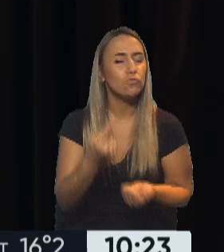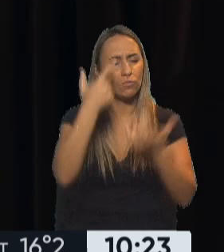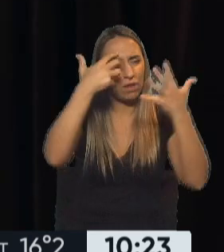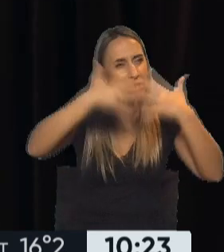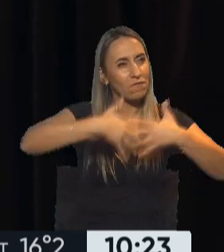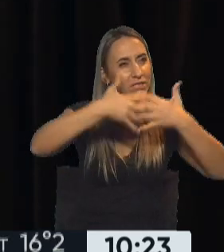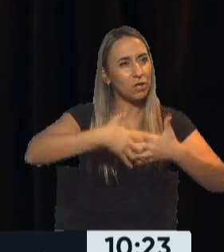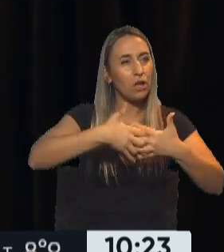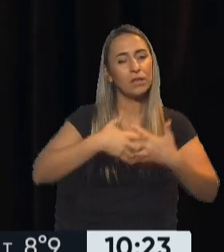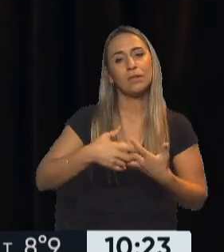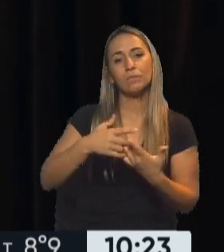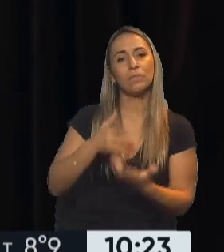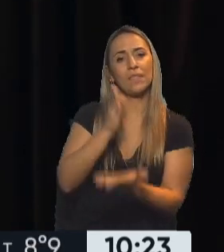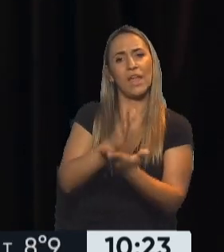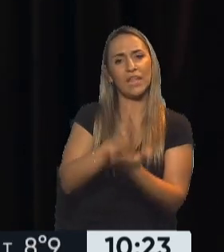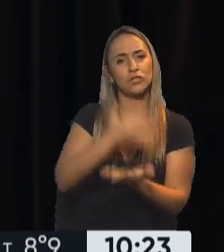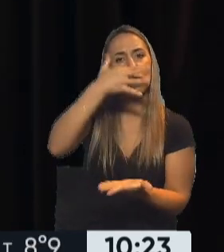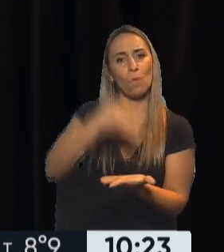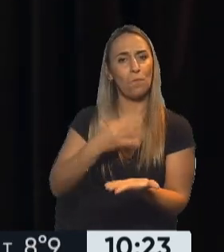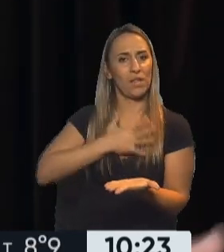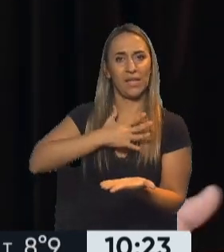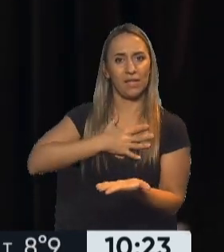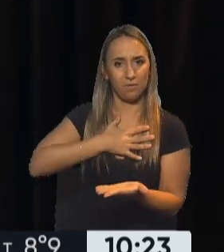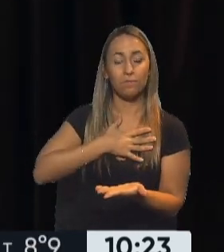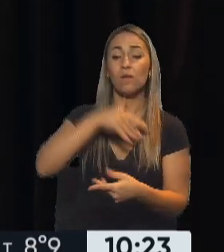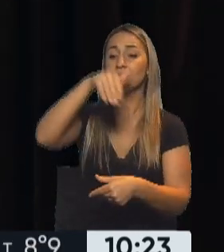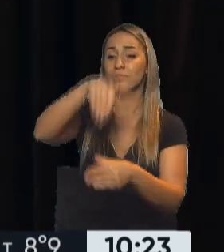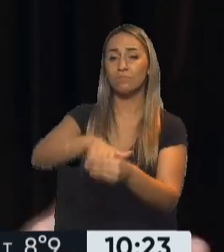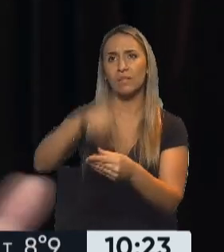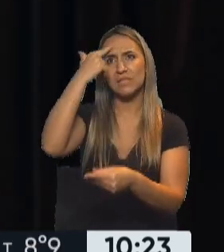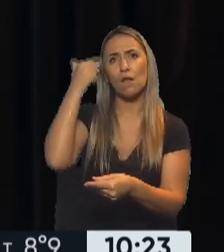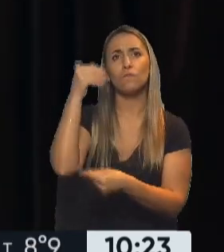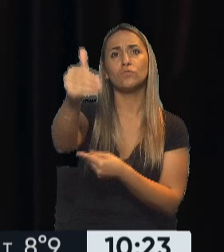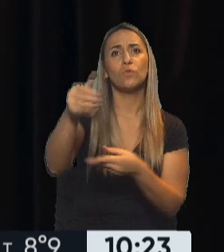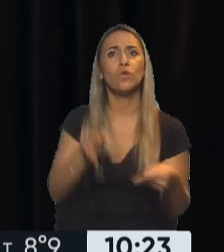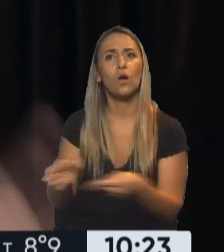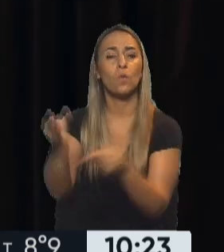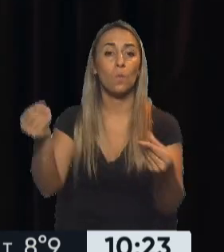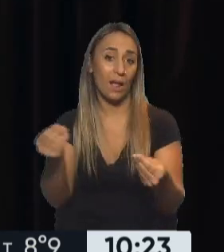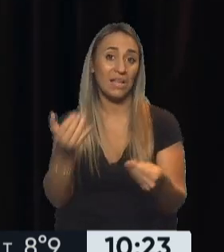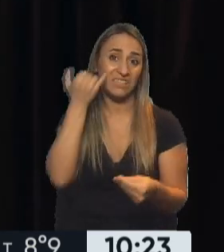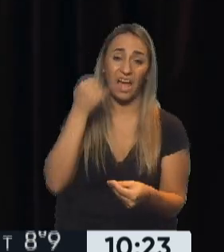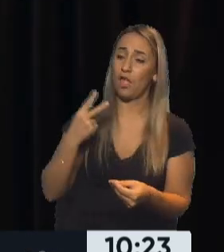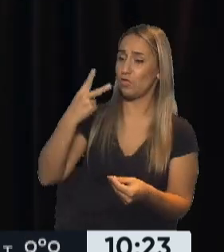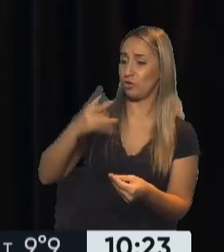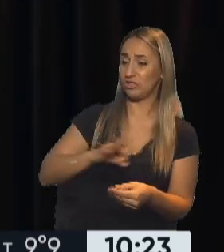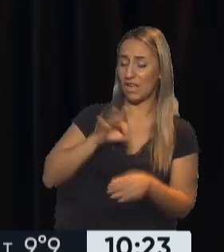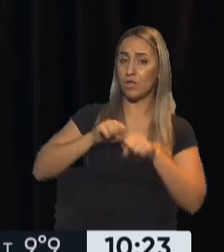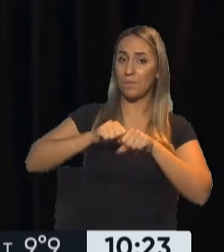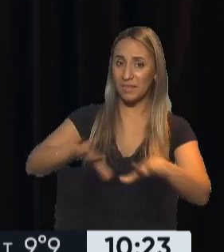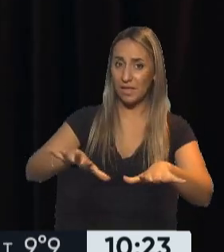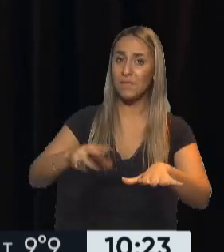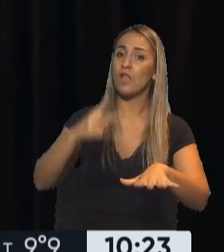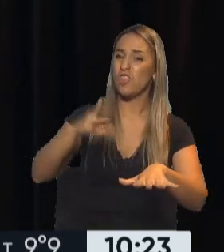derecho para dónde quiere ir en estas elecciones en adelante. Venimos de 2 años de pandemia, un mandato de 4 años, 2 fueron de pandemia, así